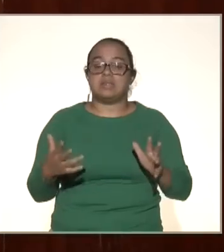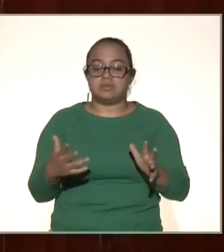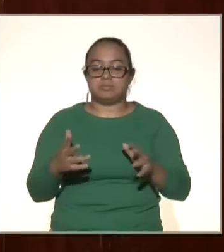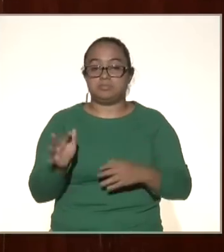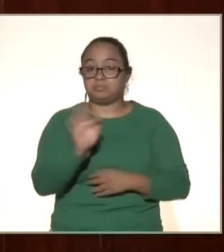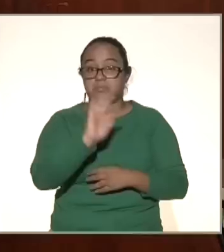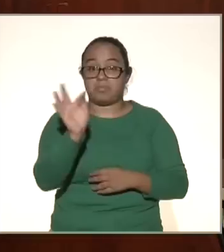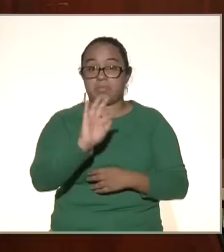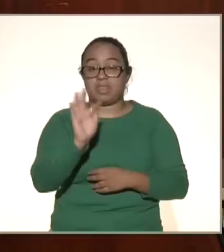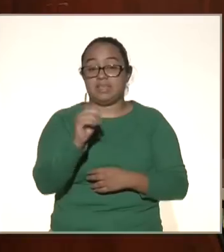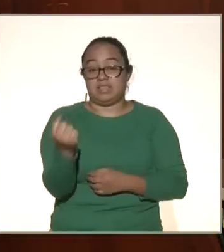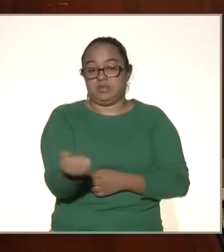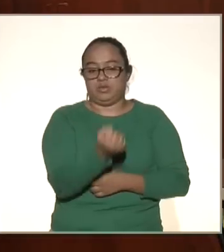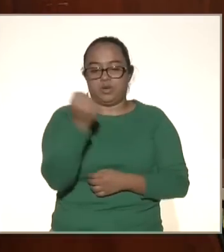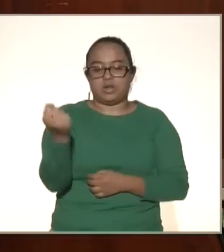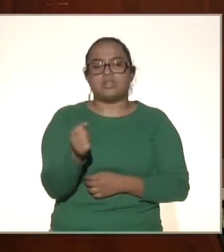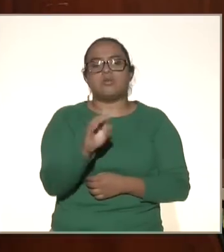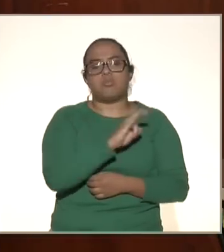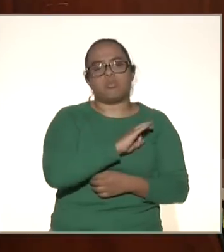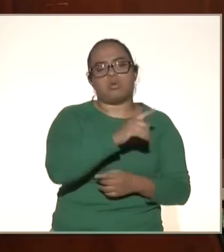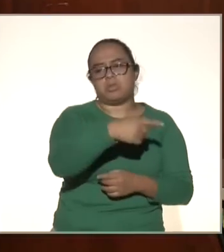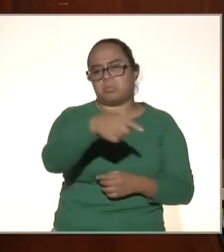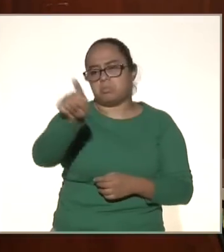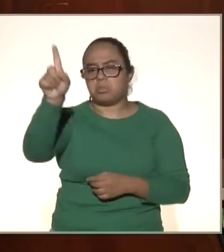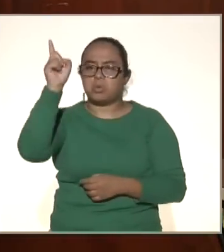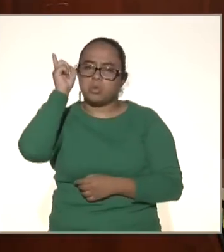si la cosa es afortunada, se lo puedan llevar a dormir.